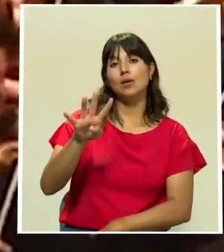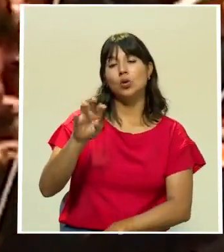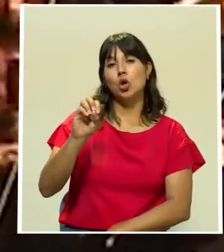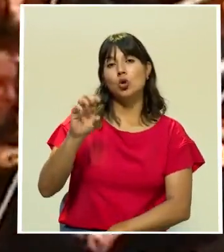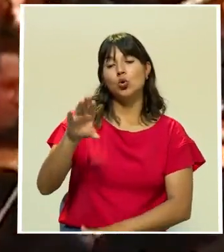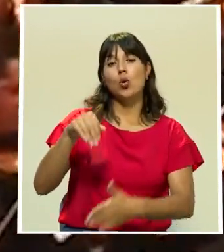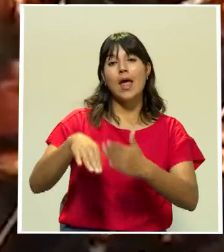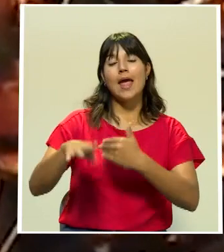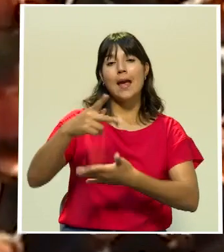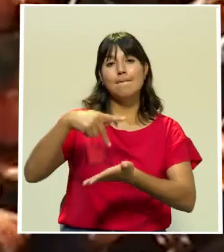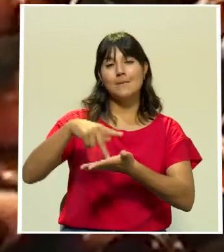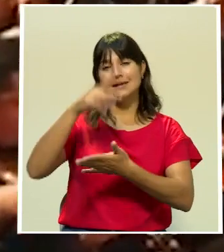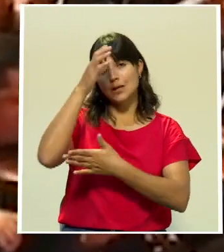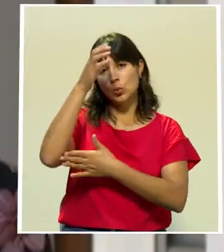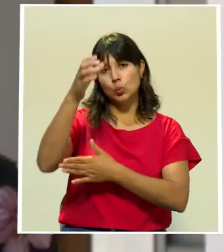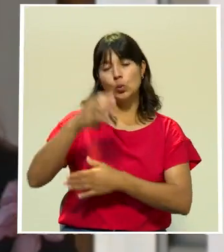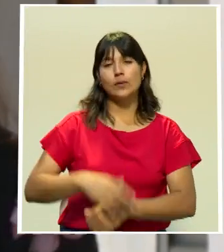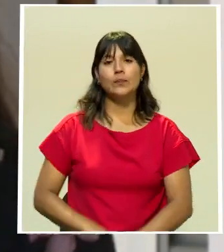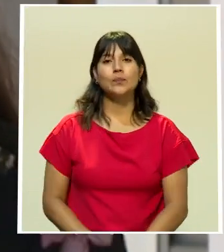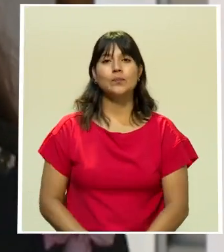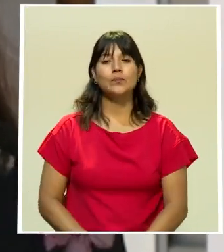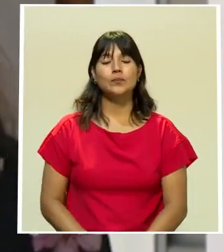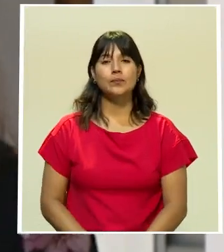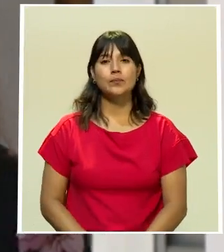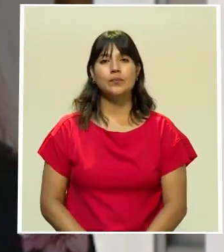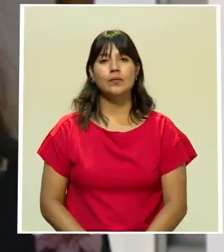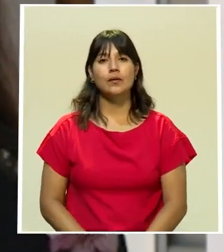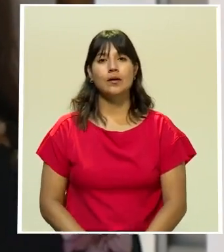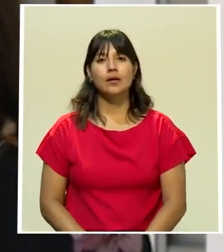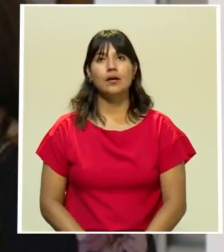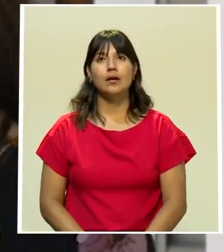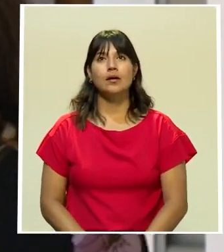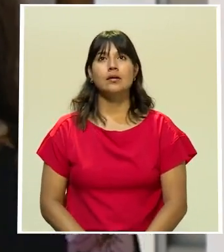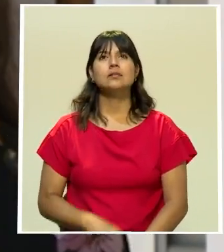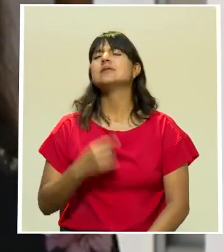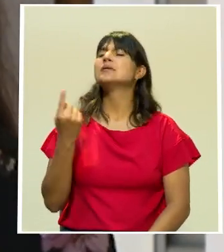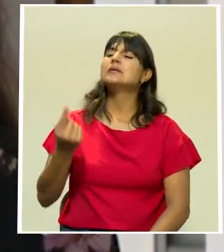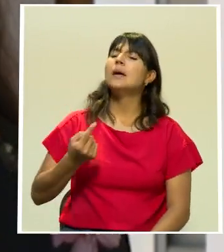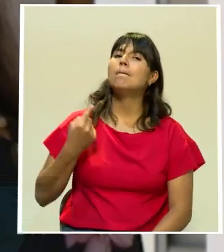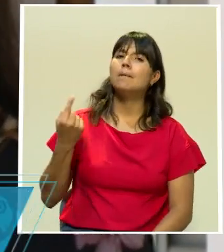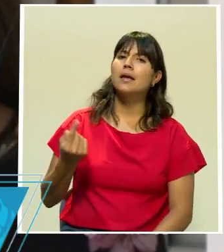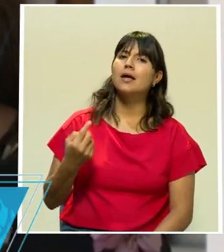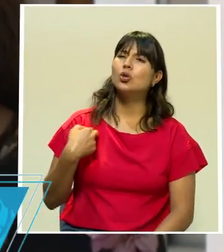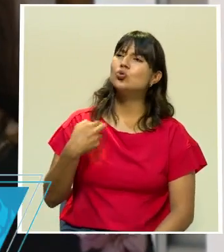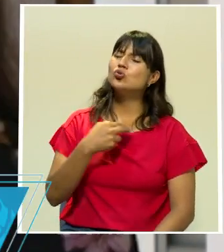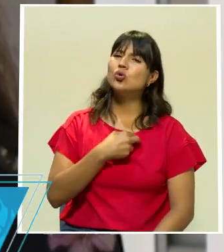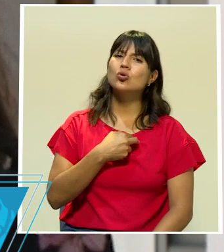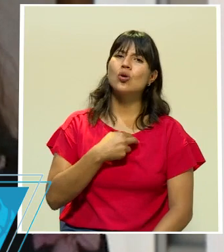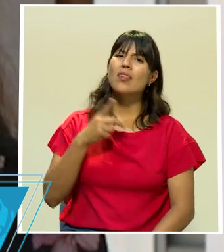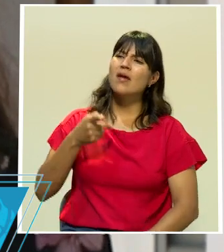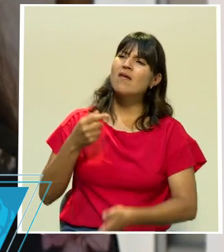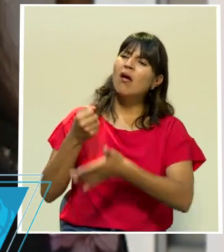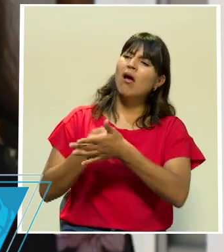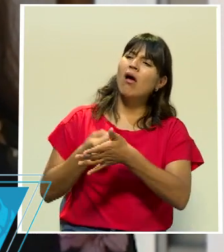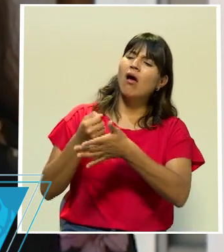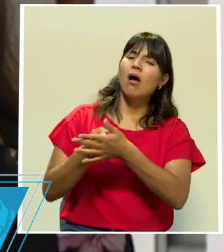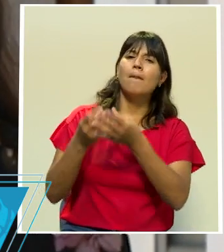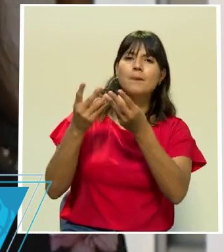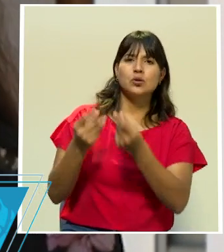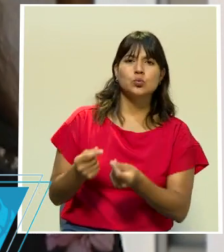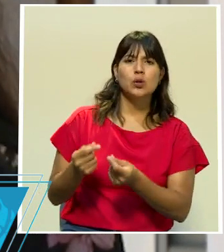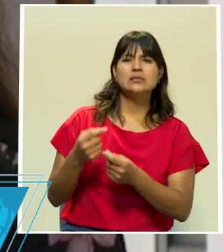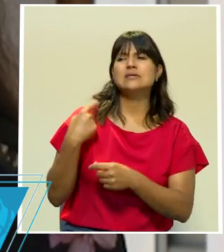octubre en la Plaza de la Cultura. Lo que sucede históricamente es que siempre tenemos que pelear los presupuestos,